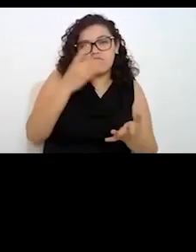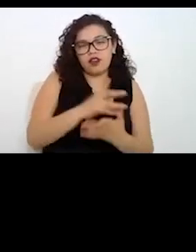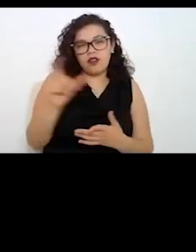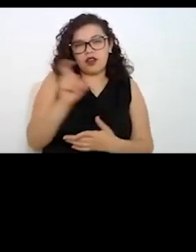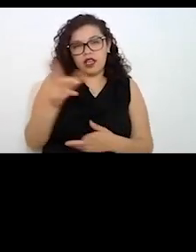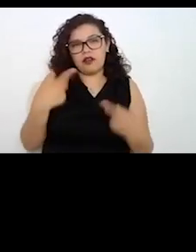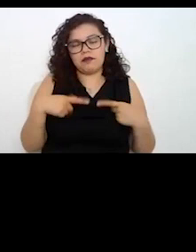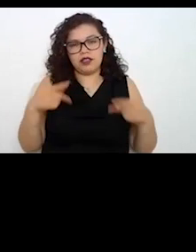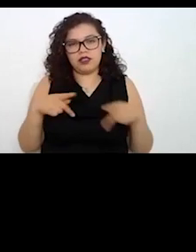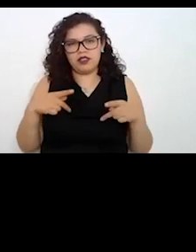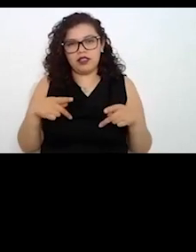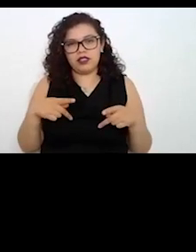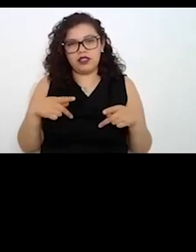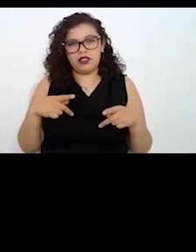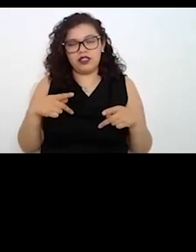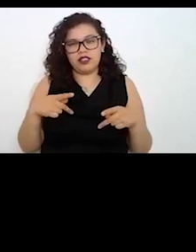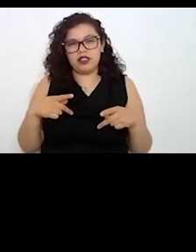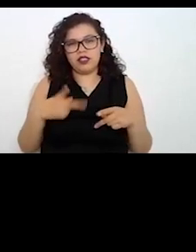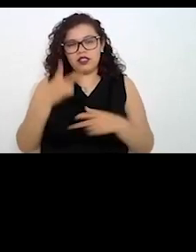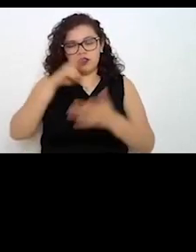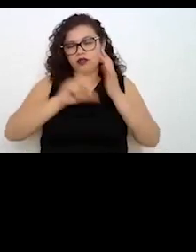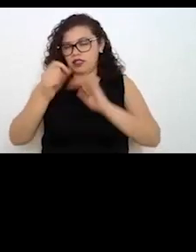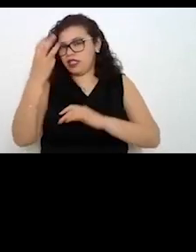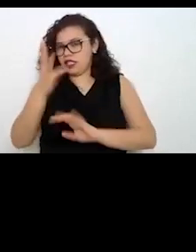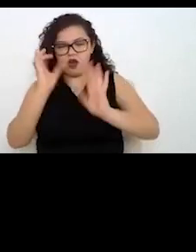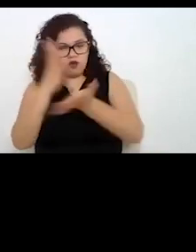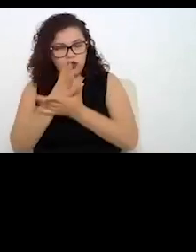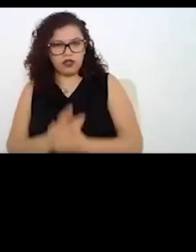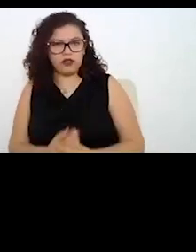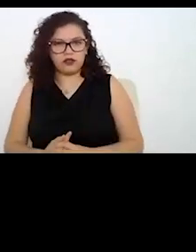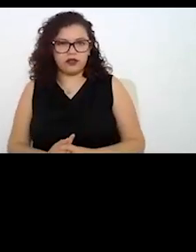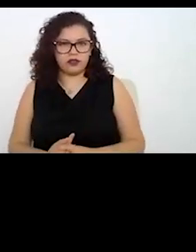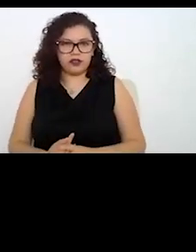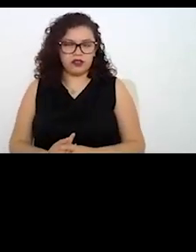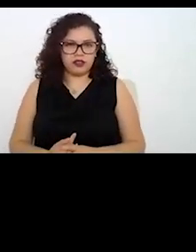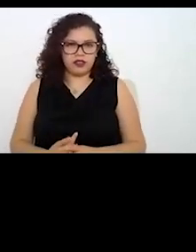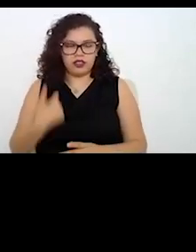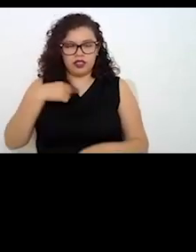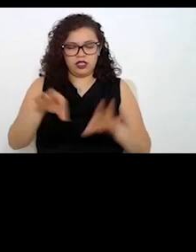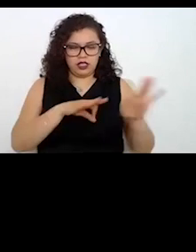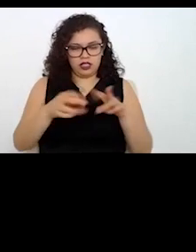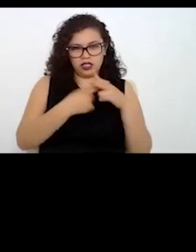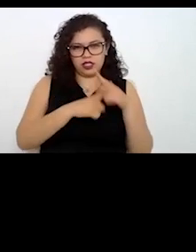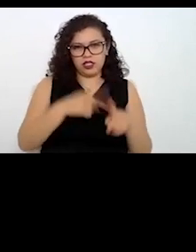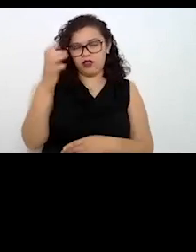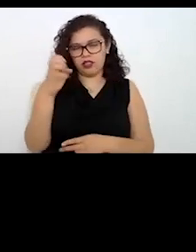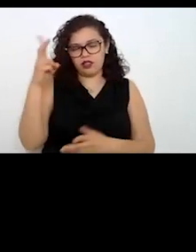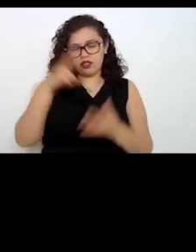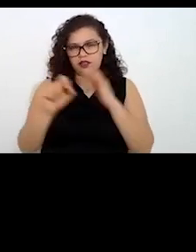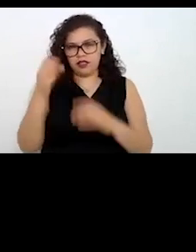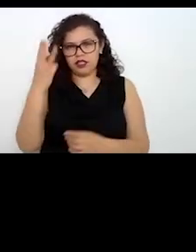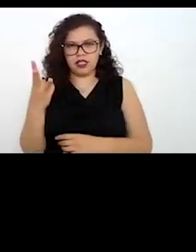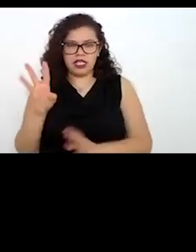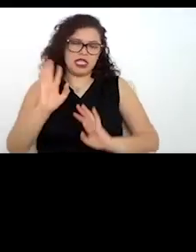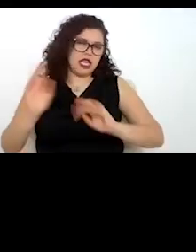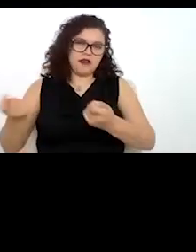nuevos proporciones de vacaciones del periodo 2023. Es decir, si empiezo a laborar el 1 de enero de 2023, bueno, ya me